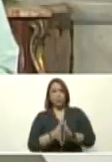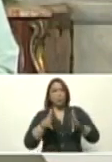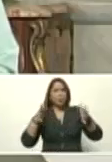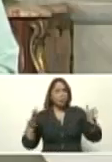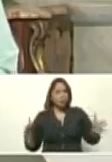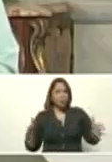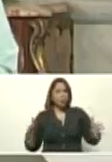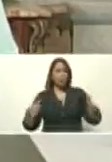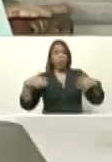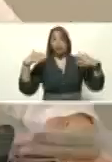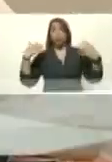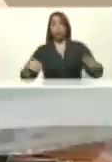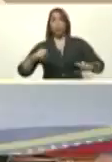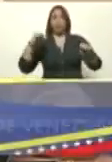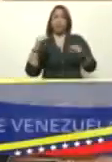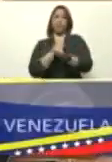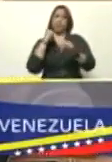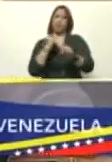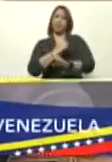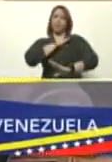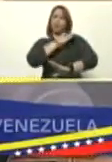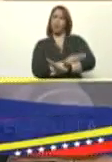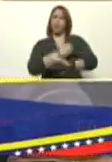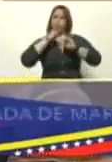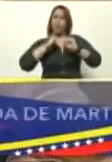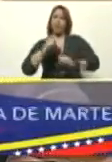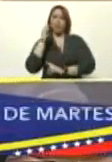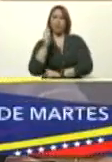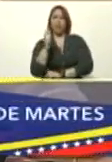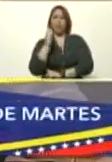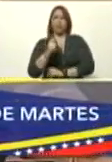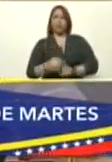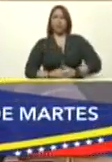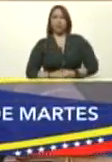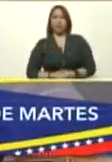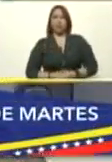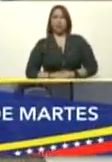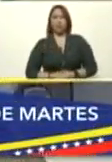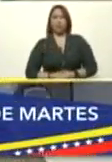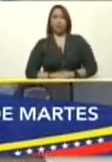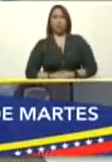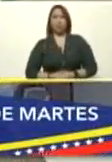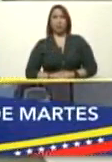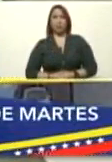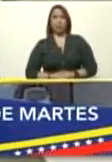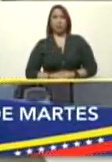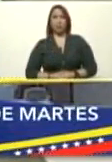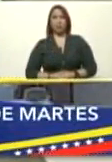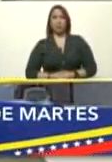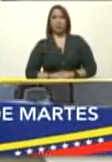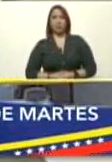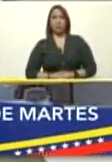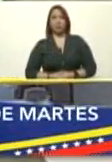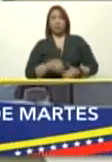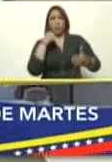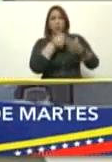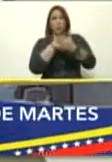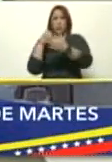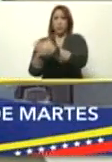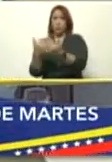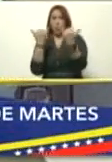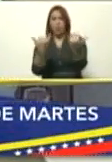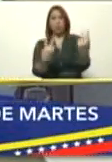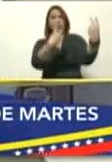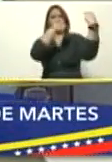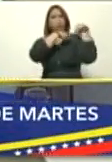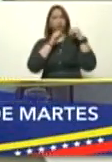gigantesca y extenuante tarea, jornada, batalla que libró, y ahora está de rector, sigue